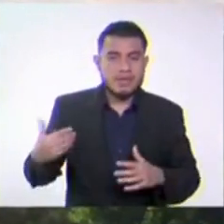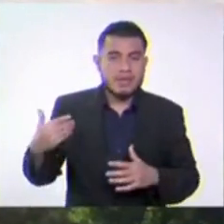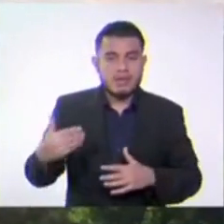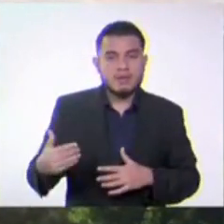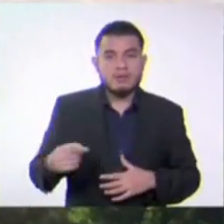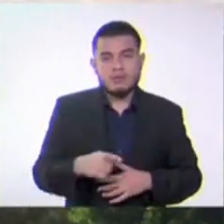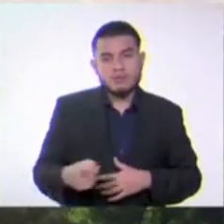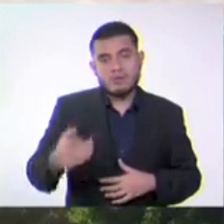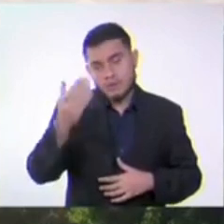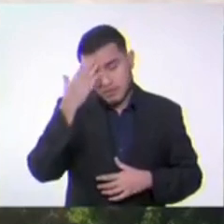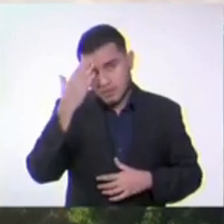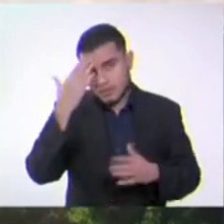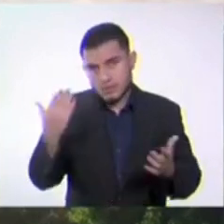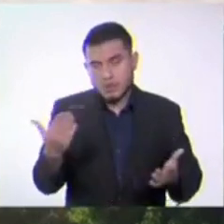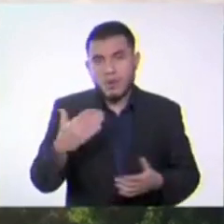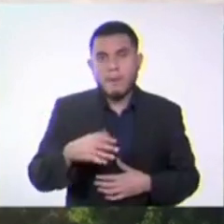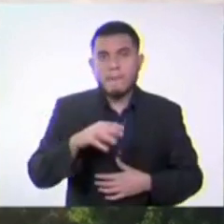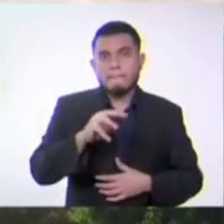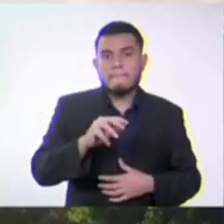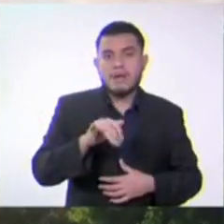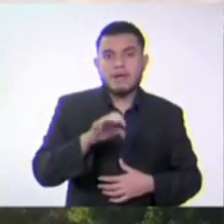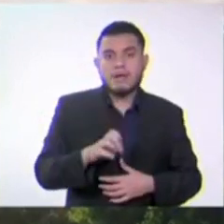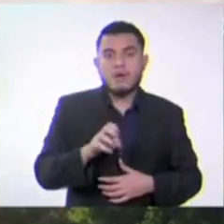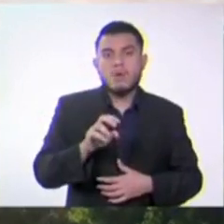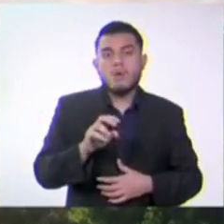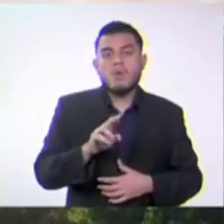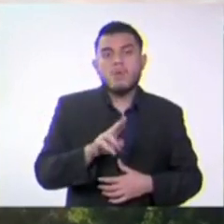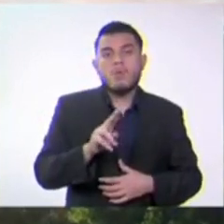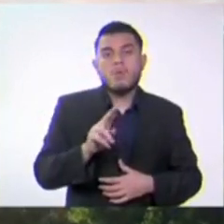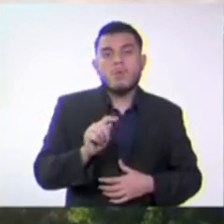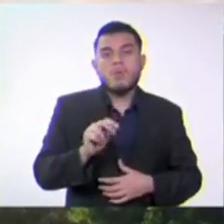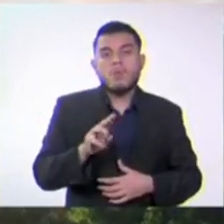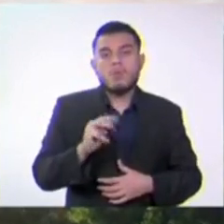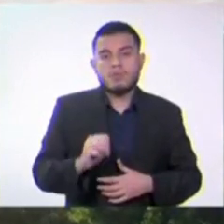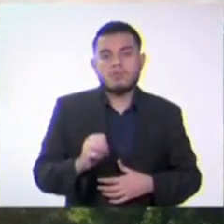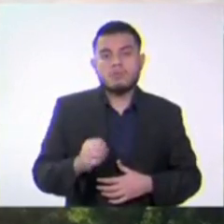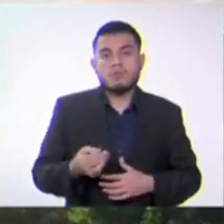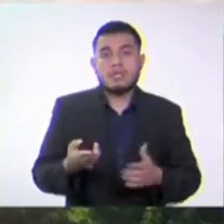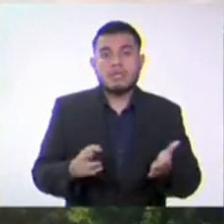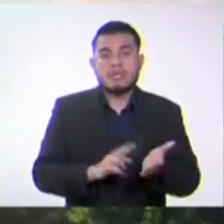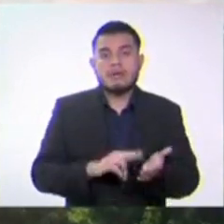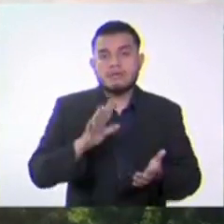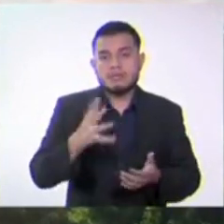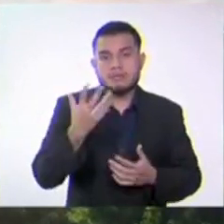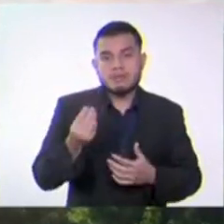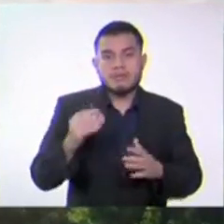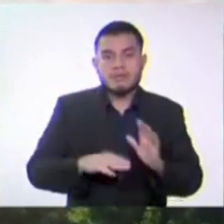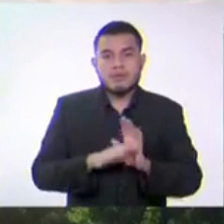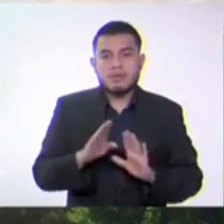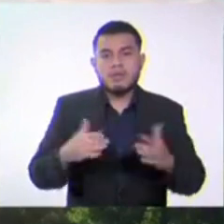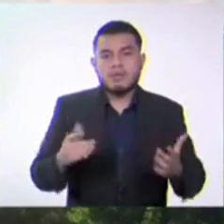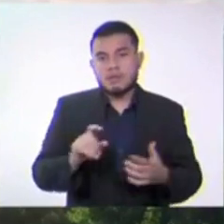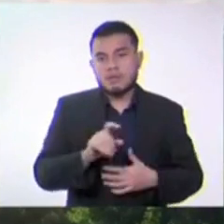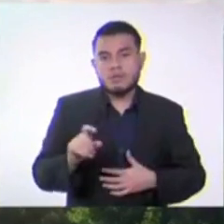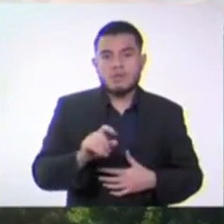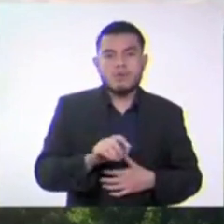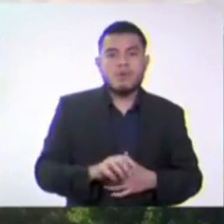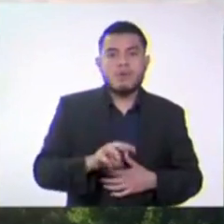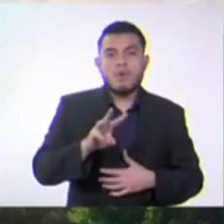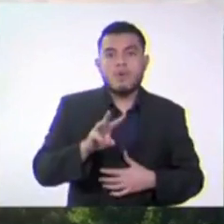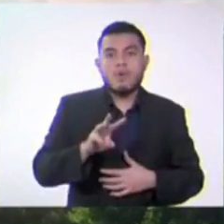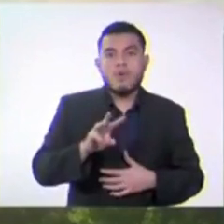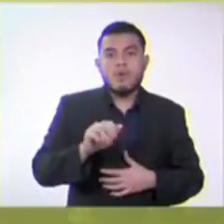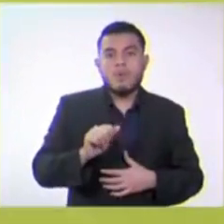los mayas, un tun, se agregaban 5 días restantes, a los cuales les llamaban